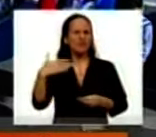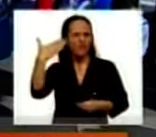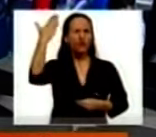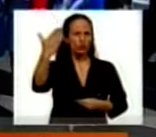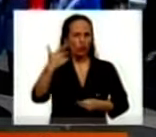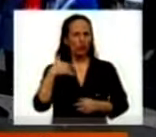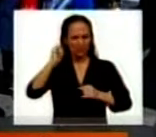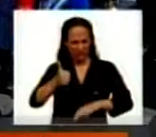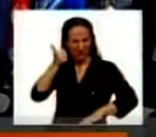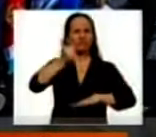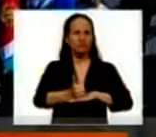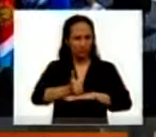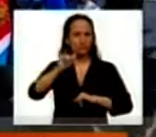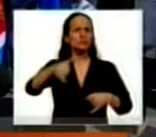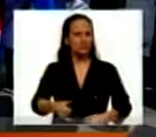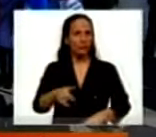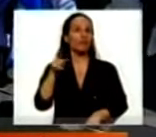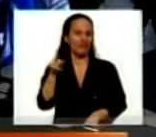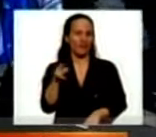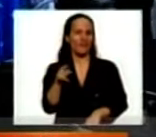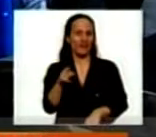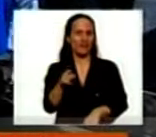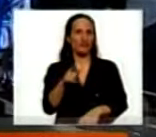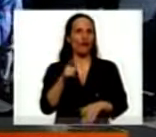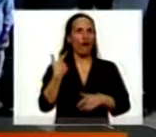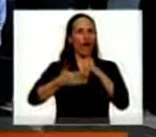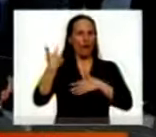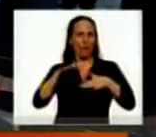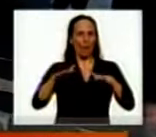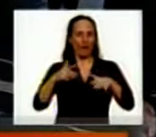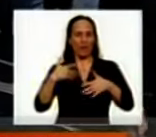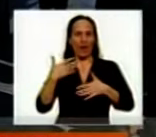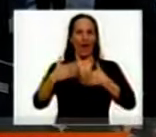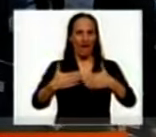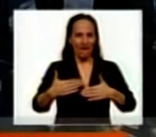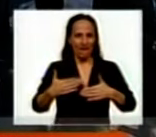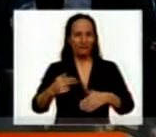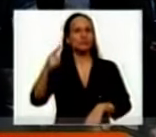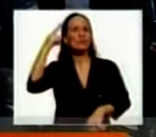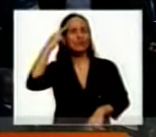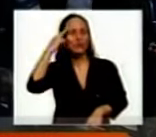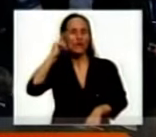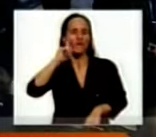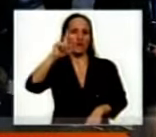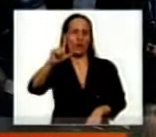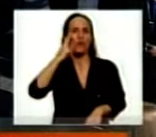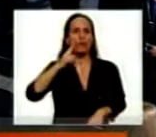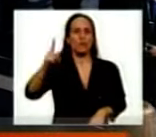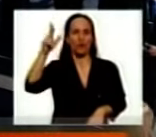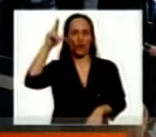futuro, eso es lo que los movilizó el 9 de julio